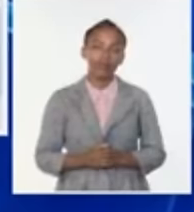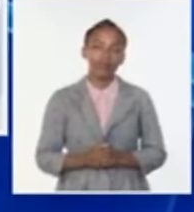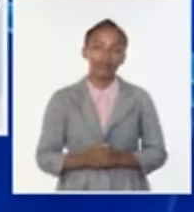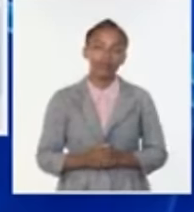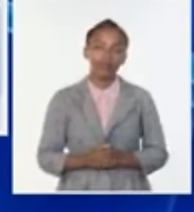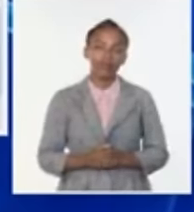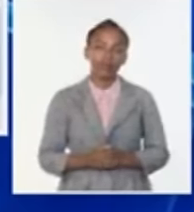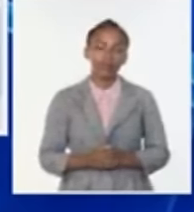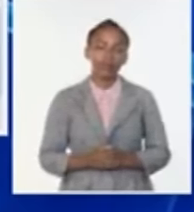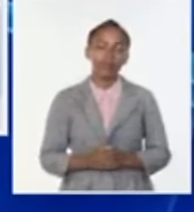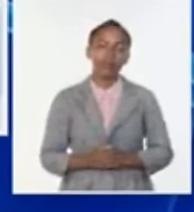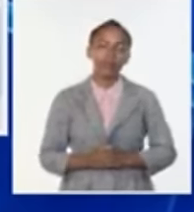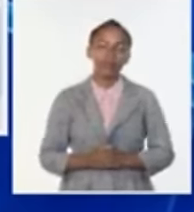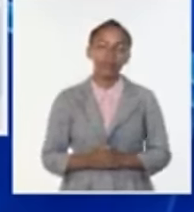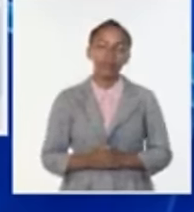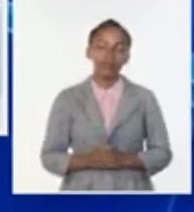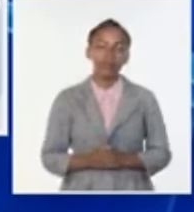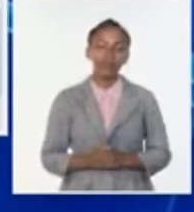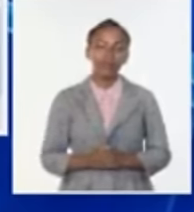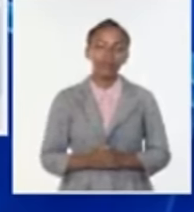pague. Cuando pague, sale.